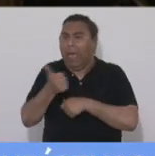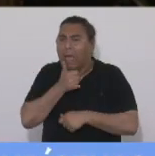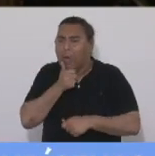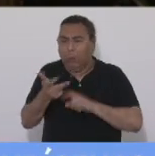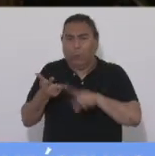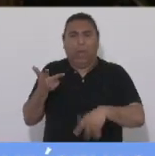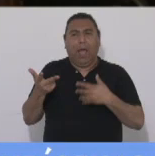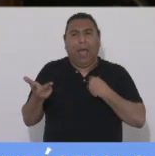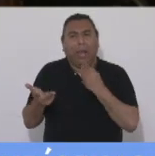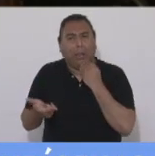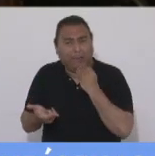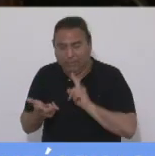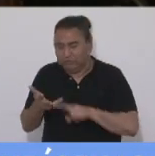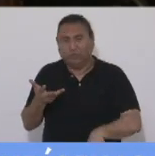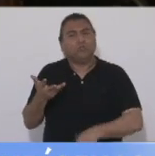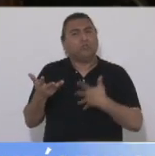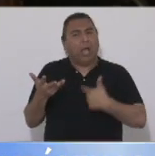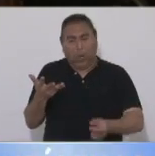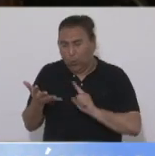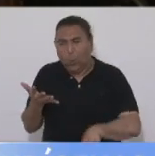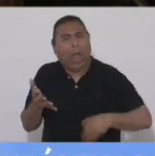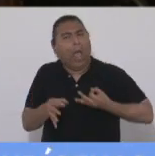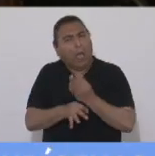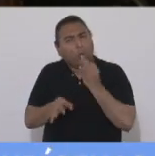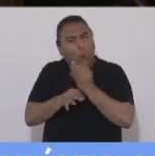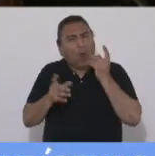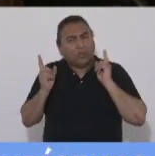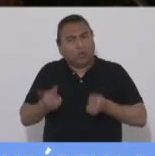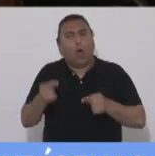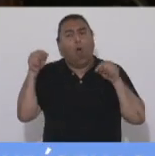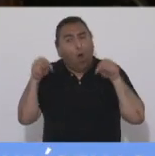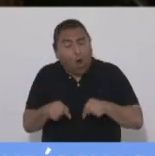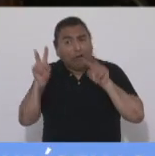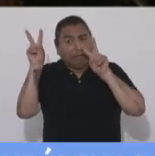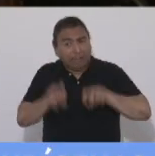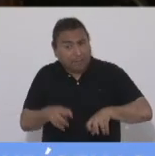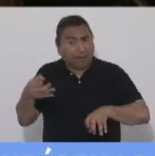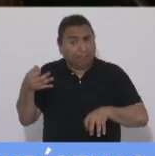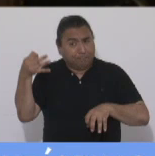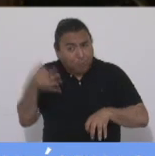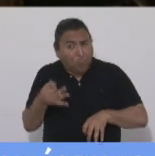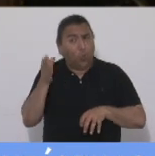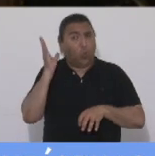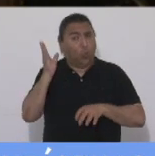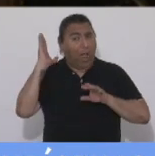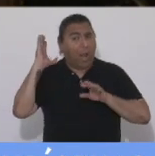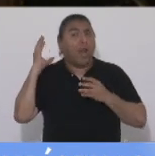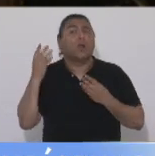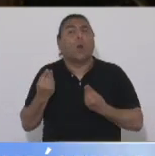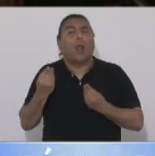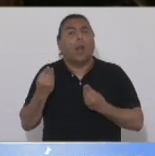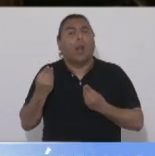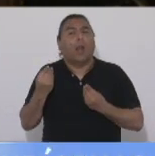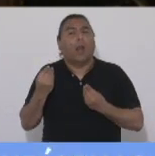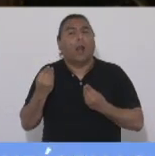a la educación. Pero hoy el tema que nos convoca puntualmente es la